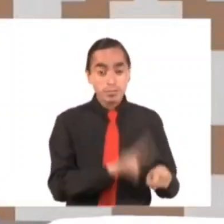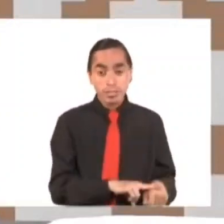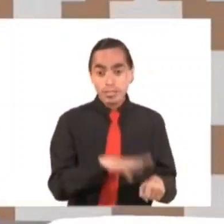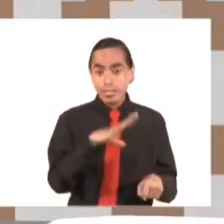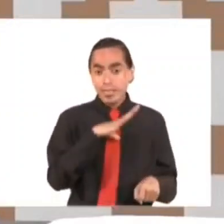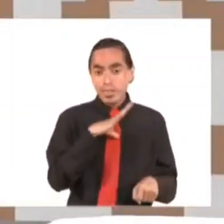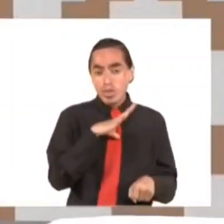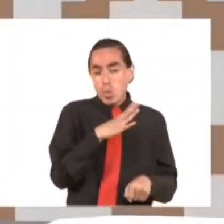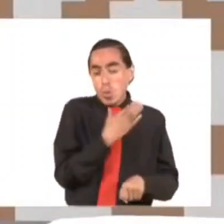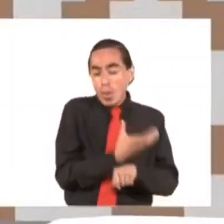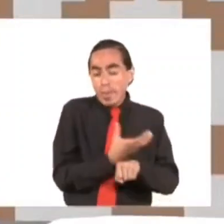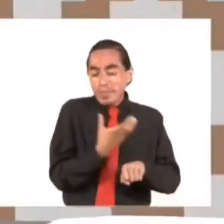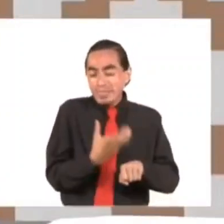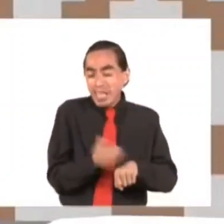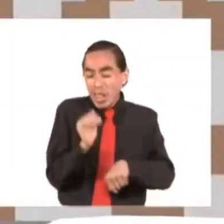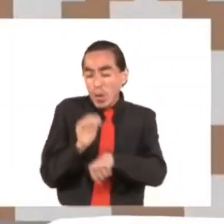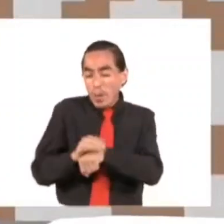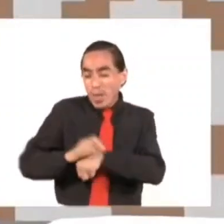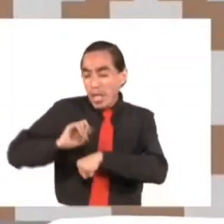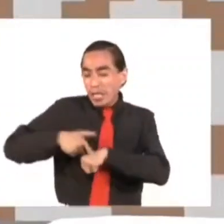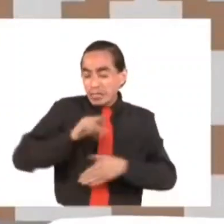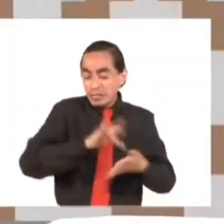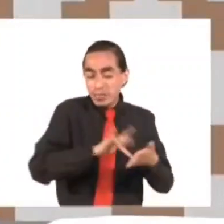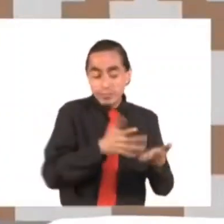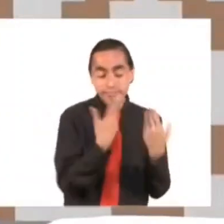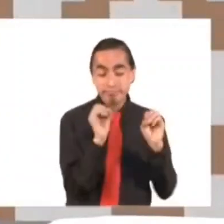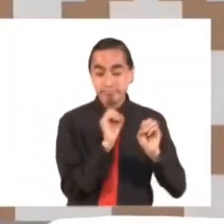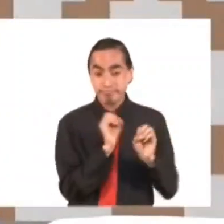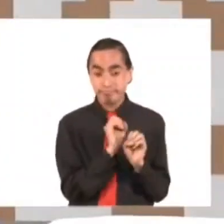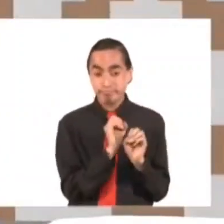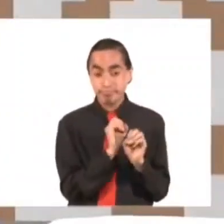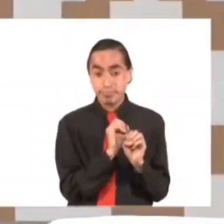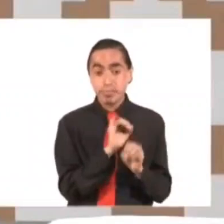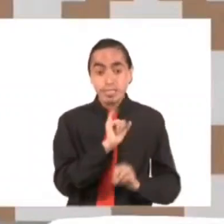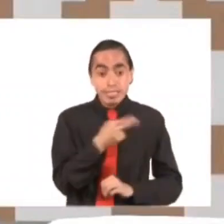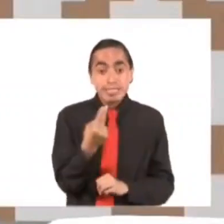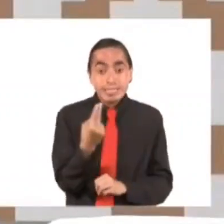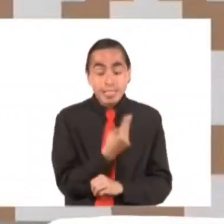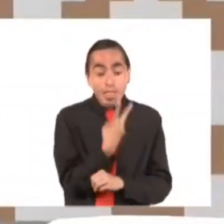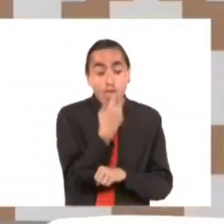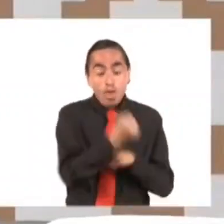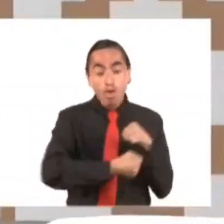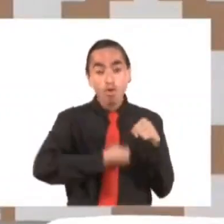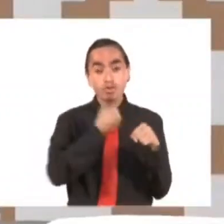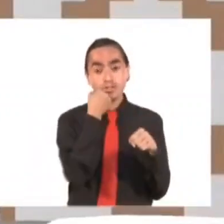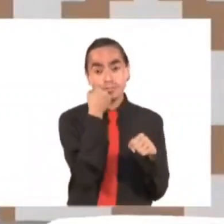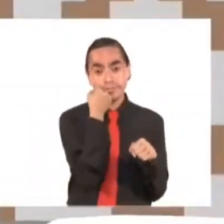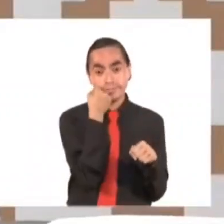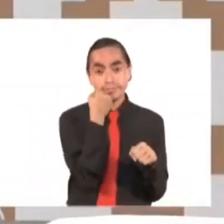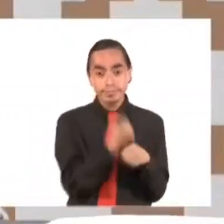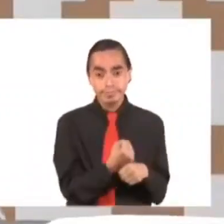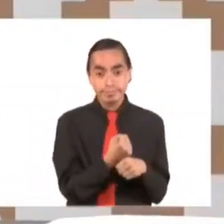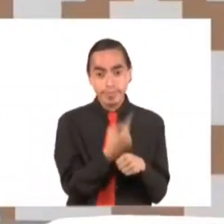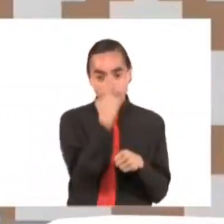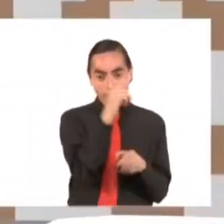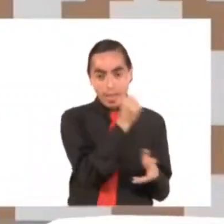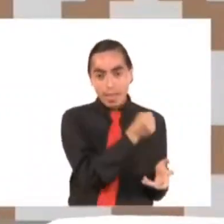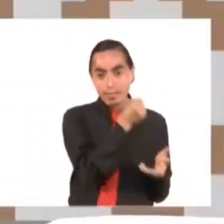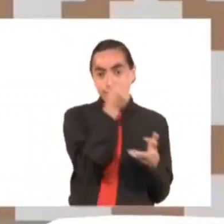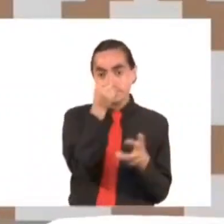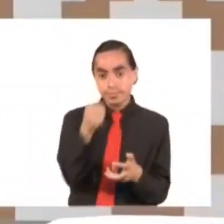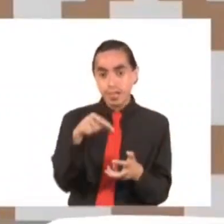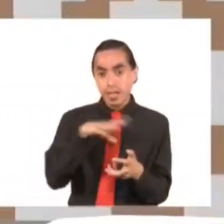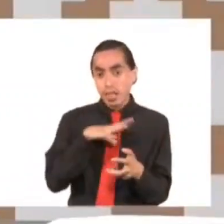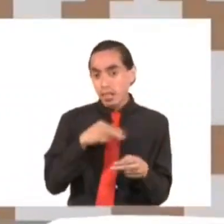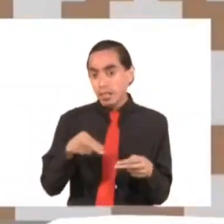conectes, sin una manera a veces de hacer su vida más fácil, tenía que pasar hasta 2 años de tener una idea de inversión a que esa